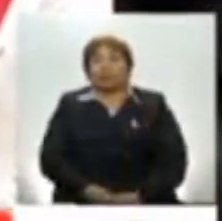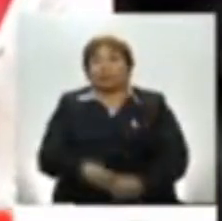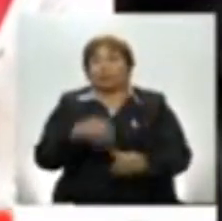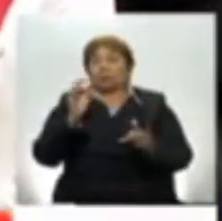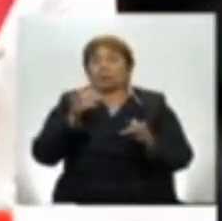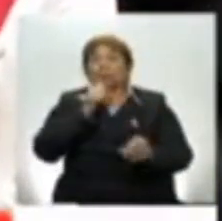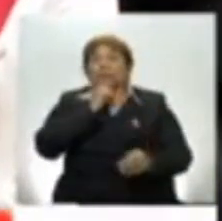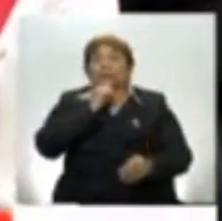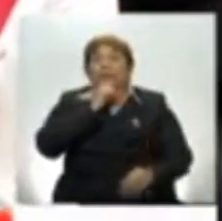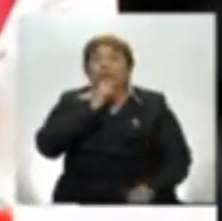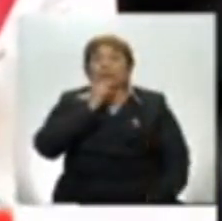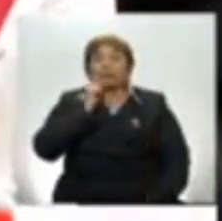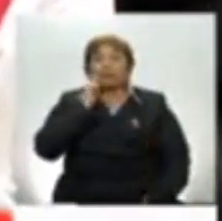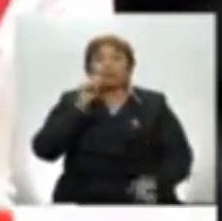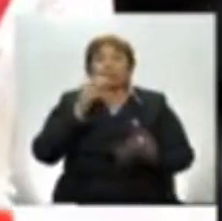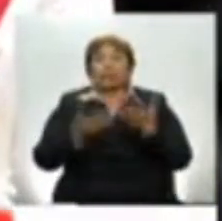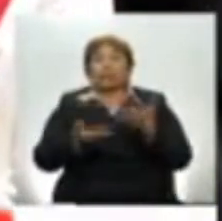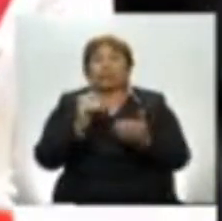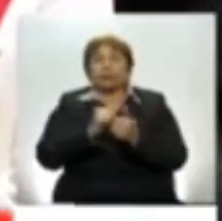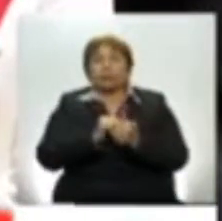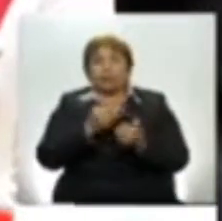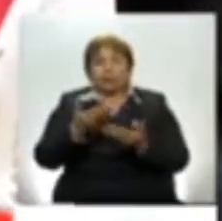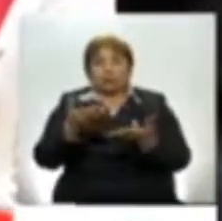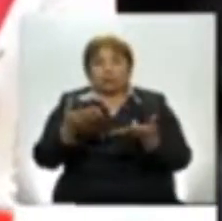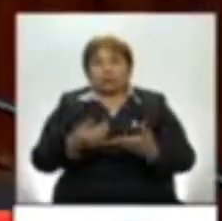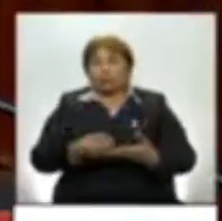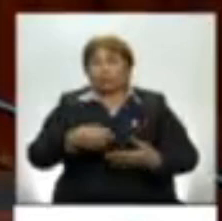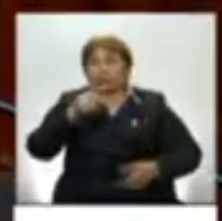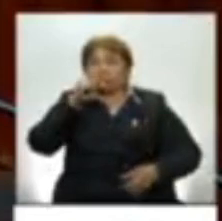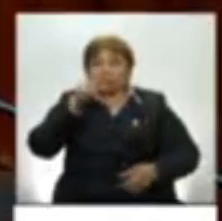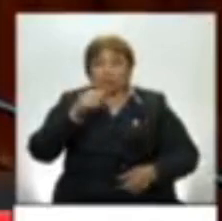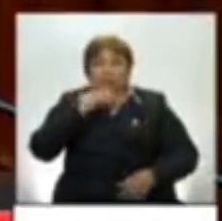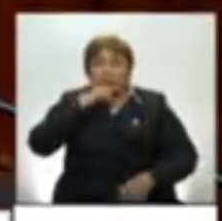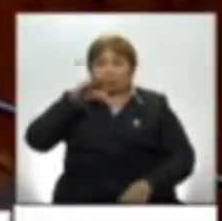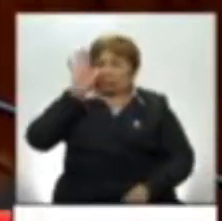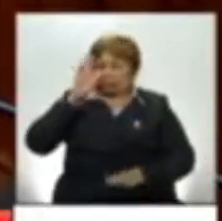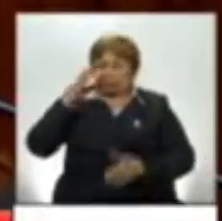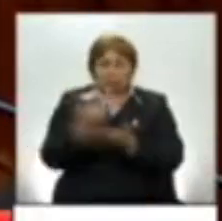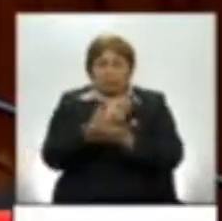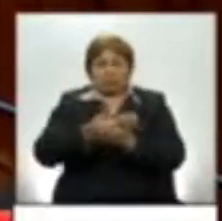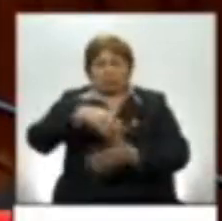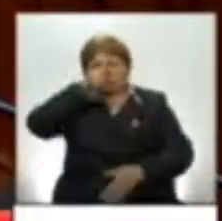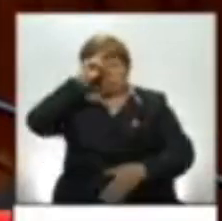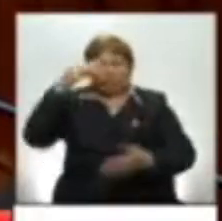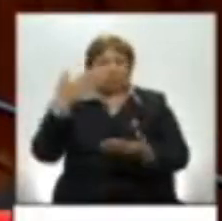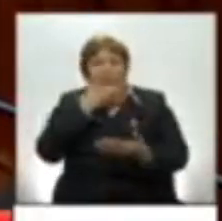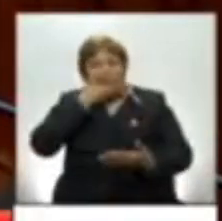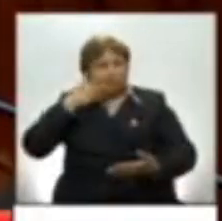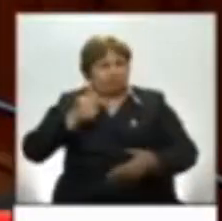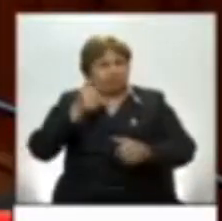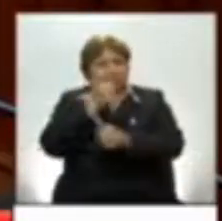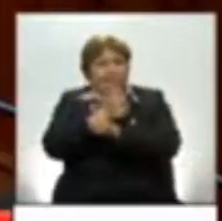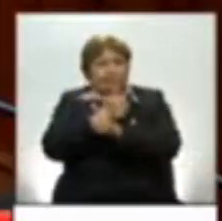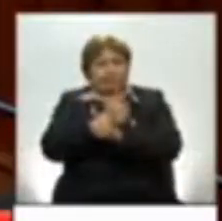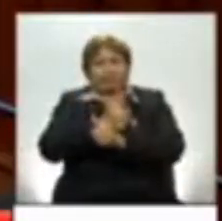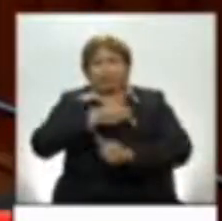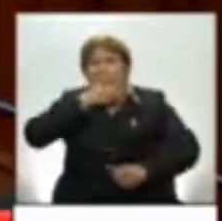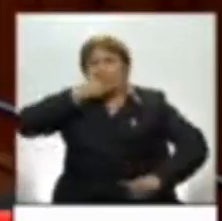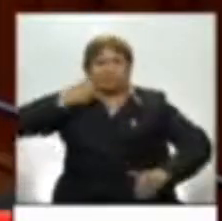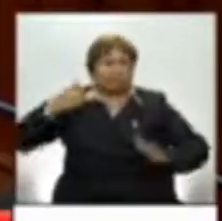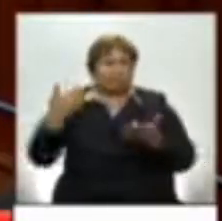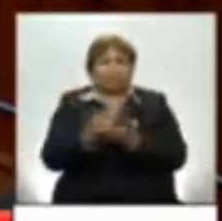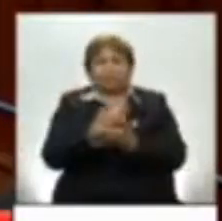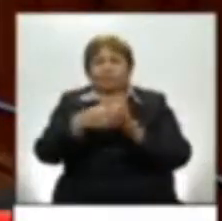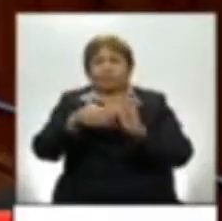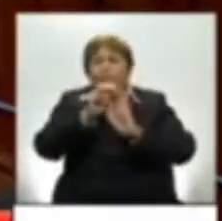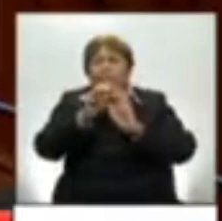guardar secreto en los asuntos así calificados? Por una nueva patria, por un Ayacucho mejor, por una nueva